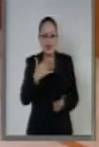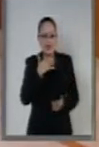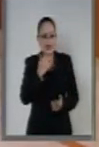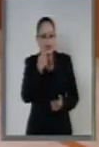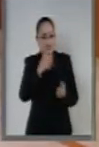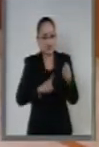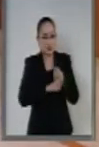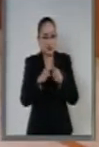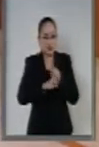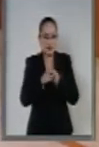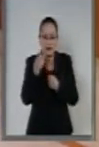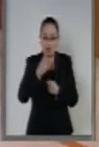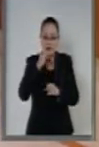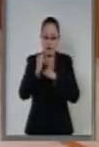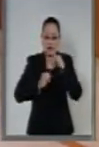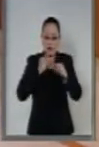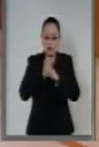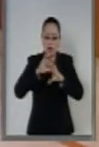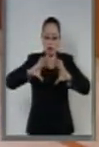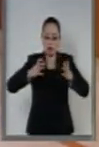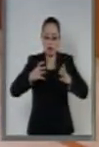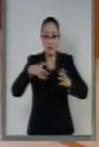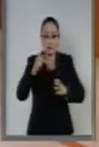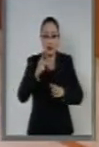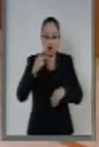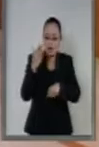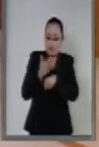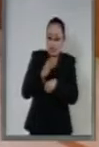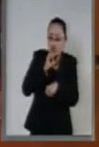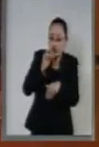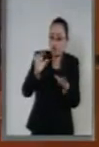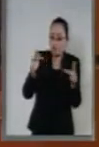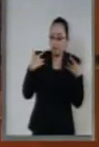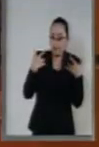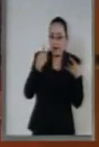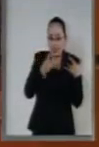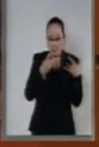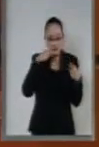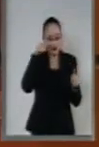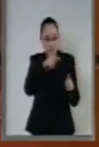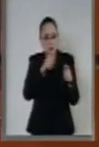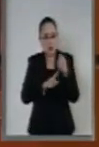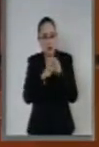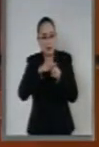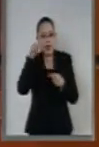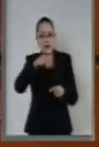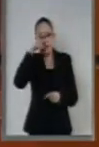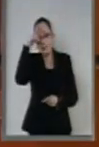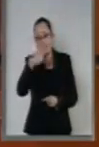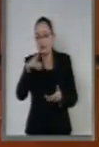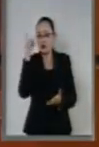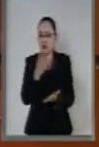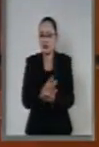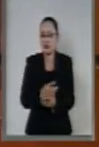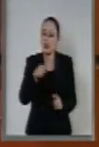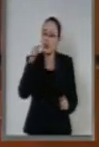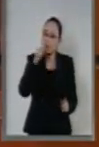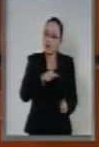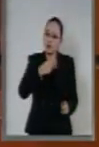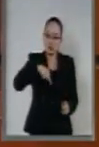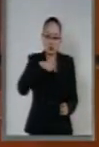internacional pero la impunidad es exclusiva de méxico ahí ahí no vamos